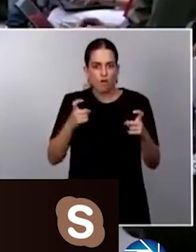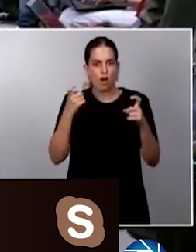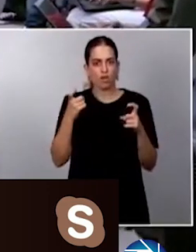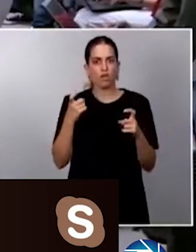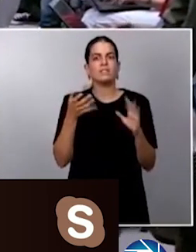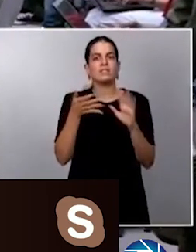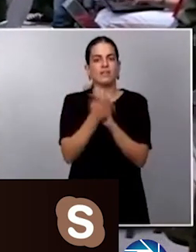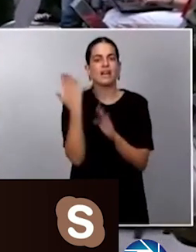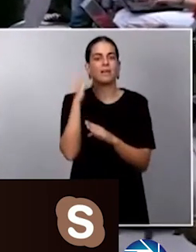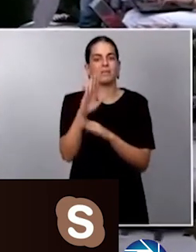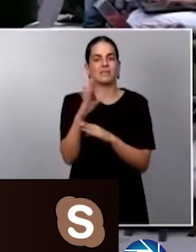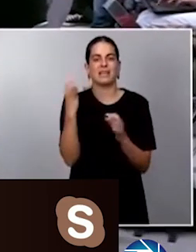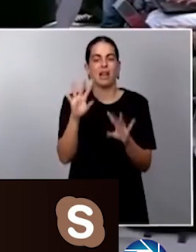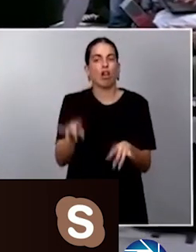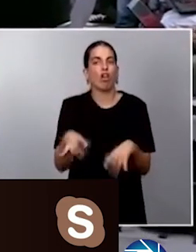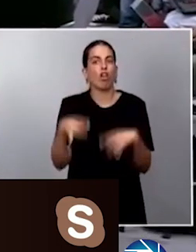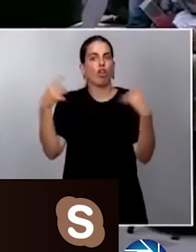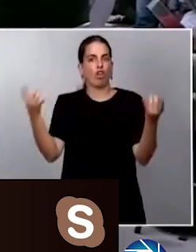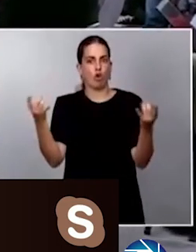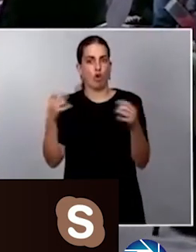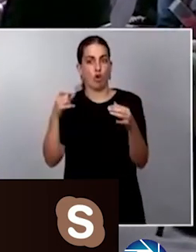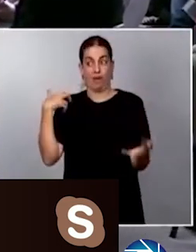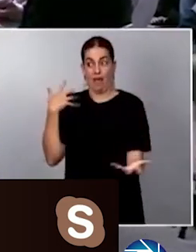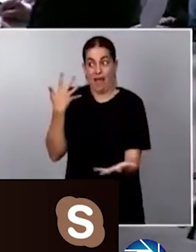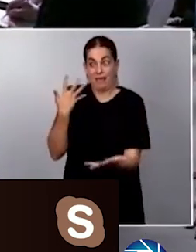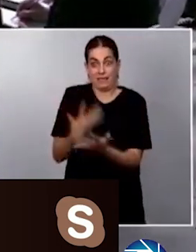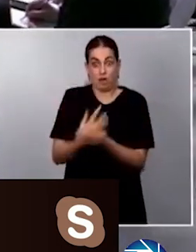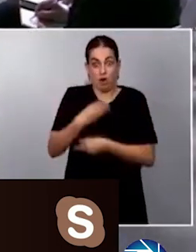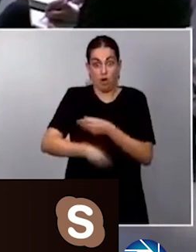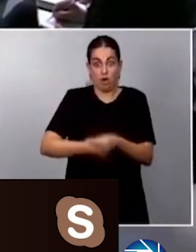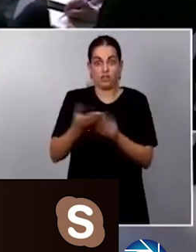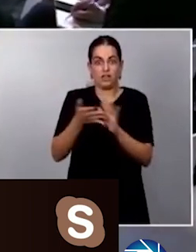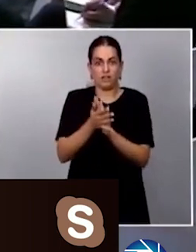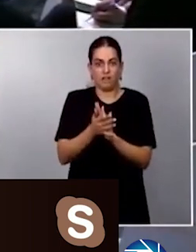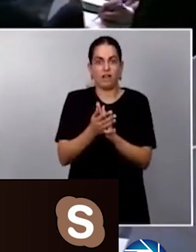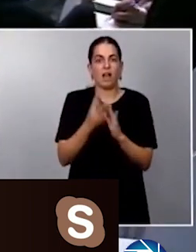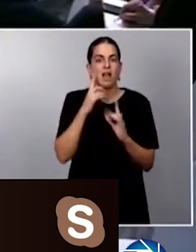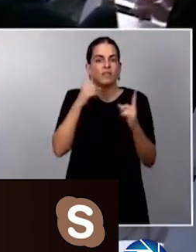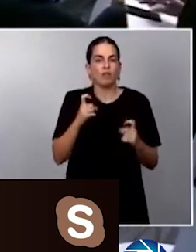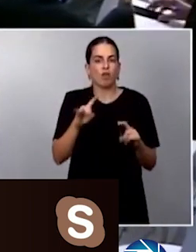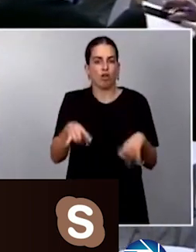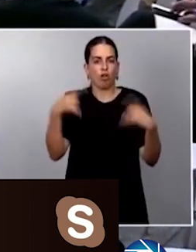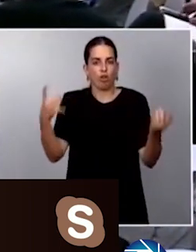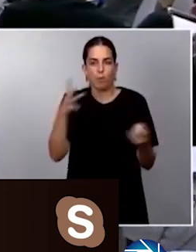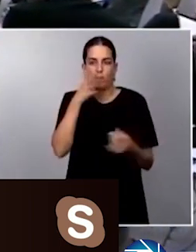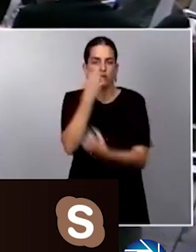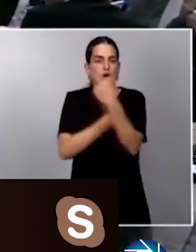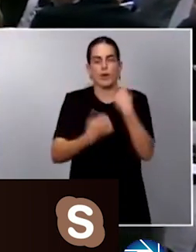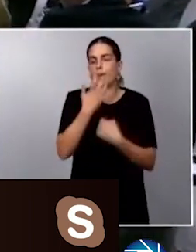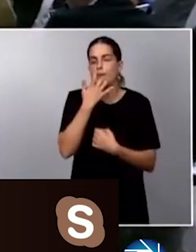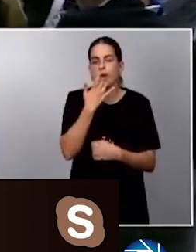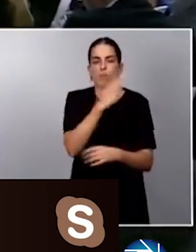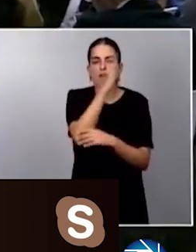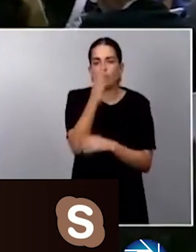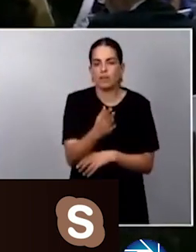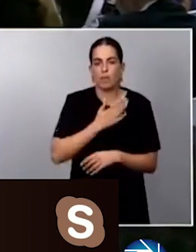se te ocurre alguno pero no hay un solo indicador económico que de un mínimo respiro a la economía española entonces en septiembre parece que iba a explotar